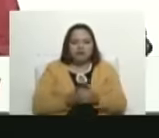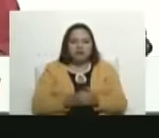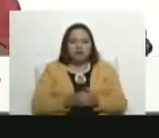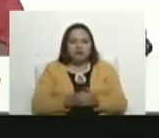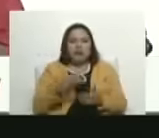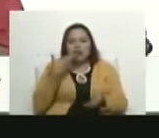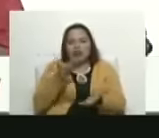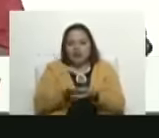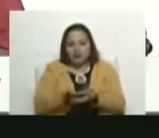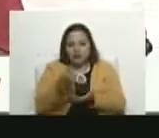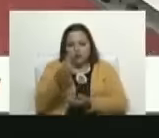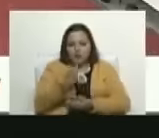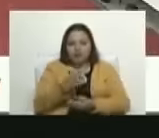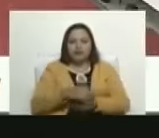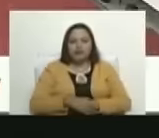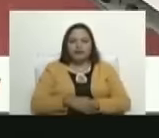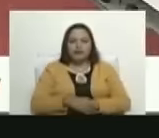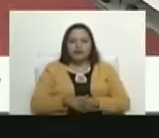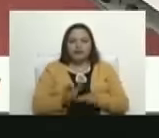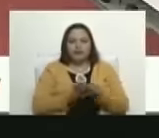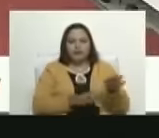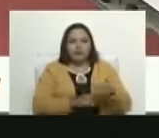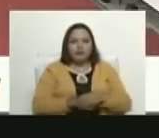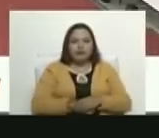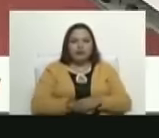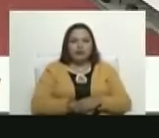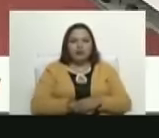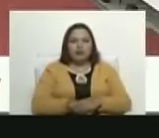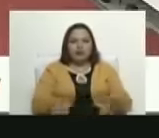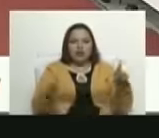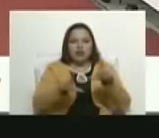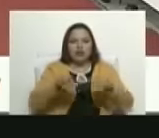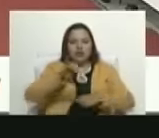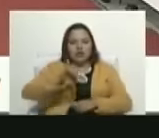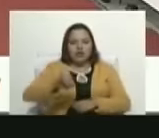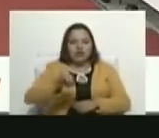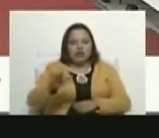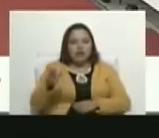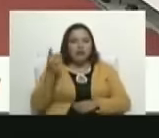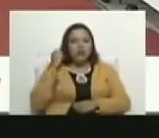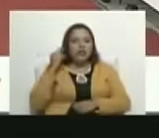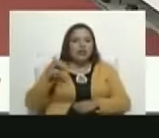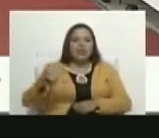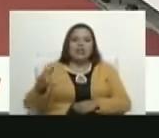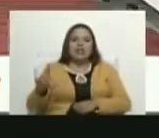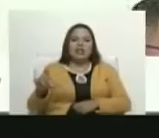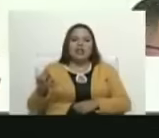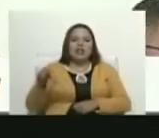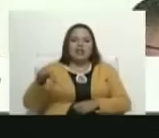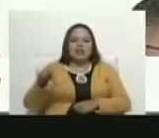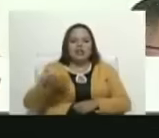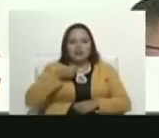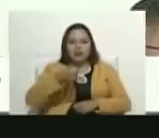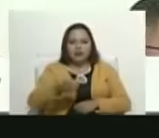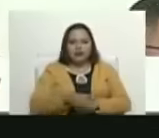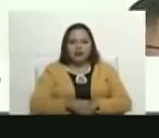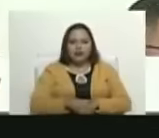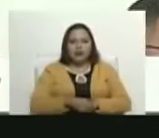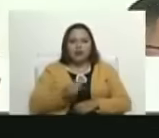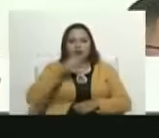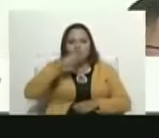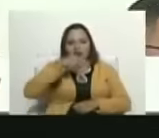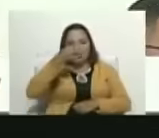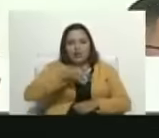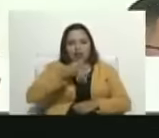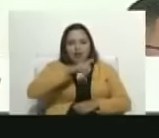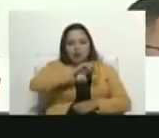Gracias. Gracias. Por Canal I, Ilene González. Buenas tardes a todos los miembros del